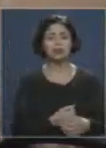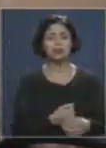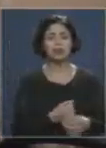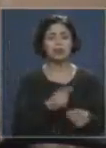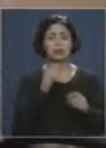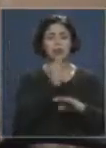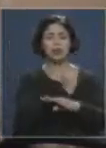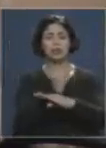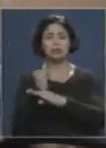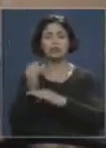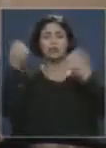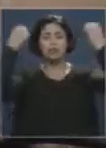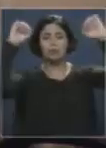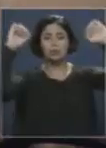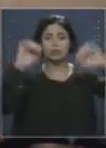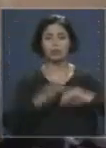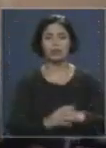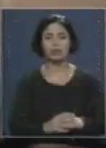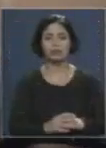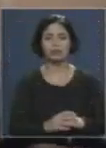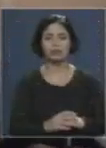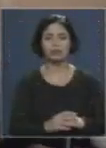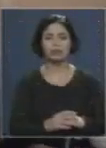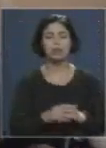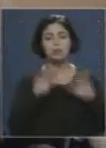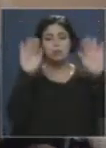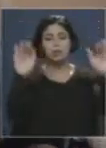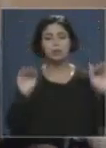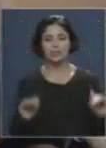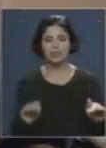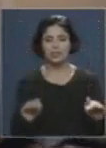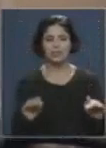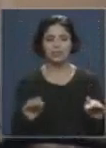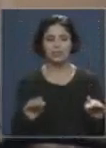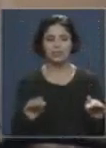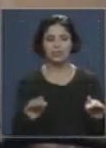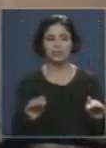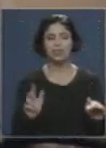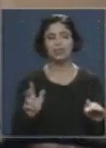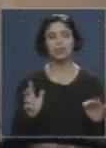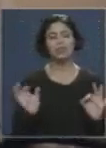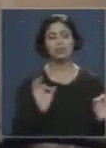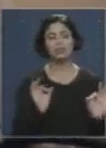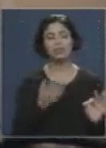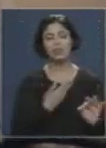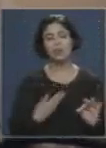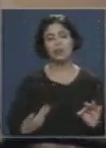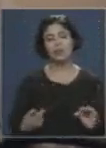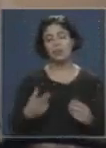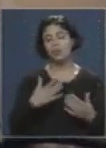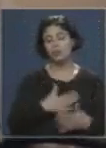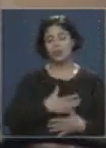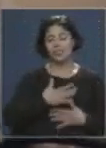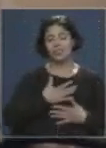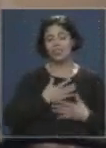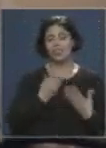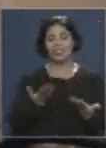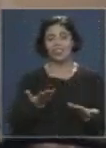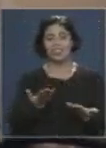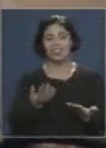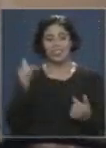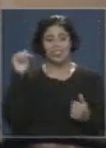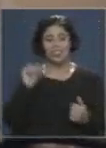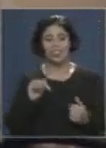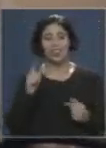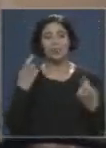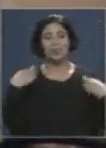las instituciones deportivas. Por eso, señor presidente, yo me siento muy complacido de que hoy día